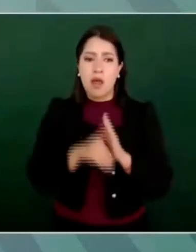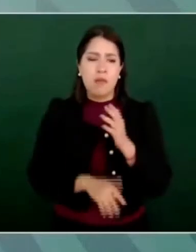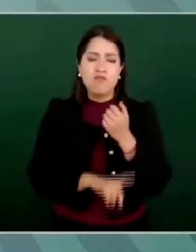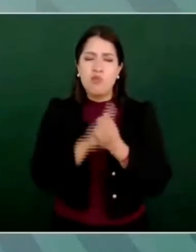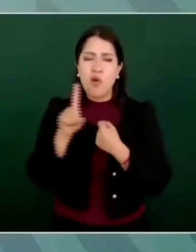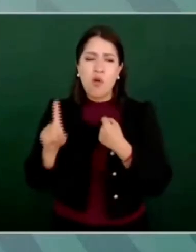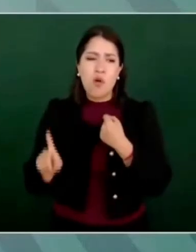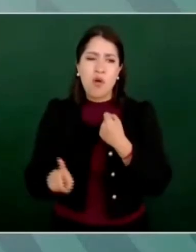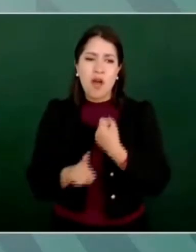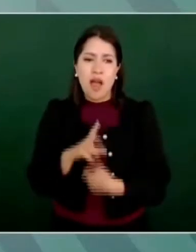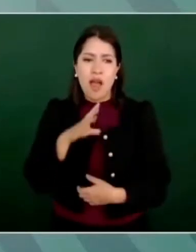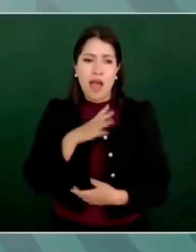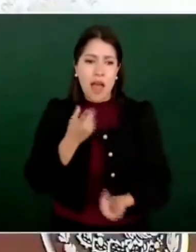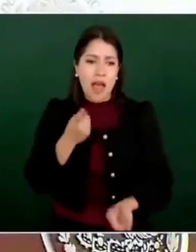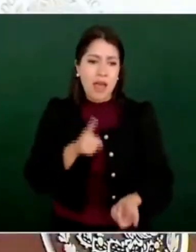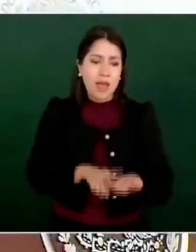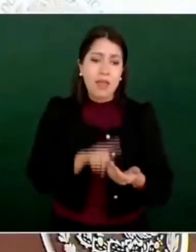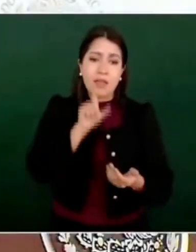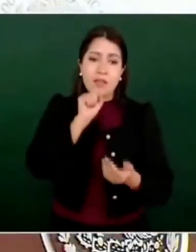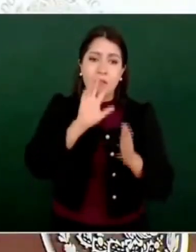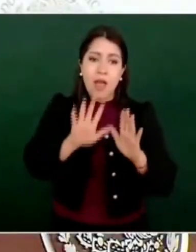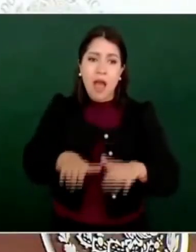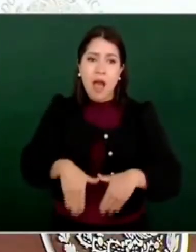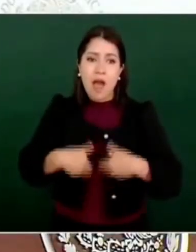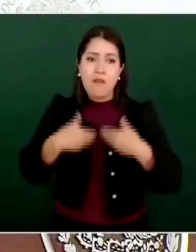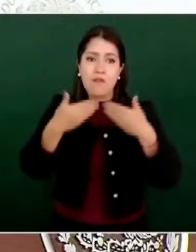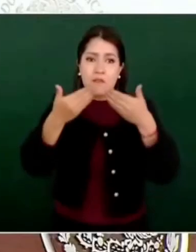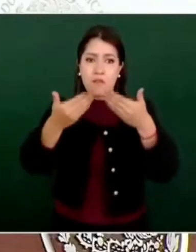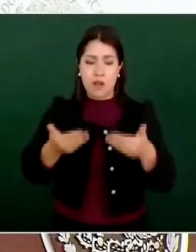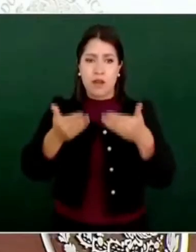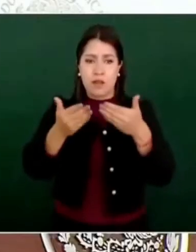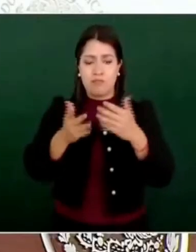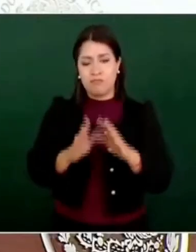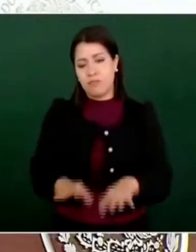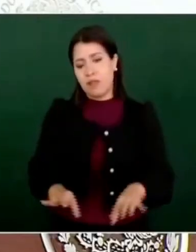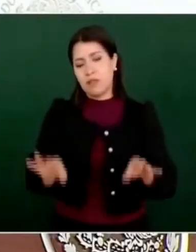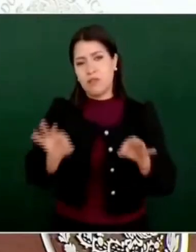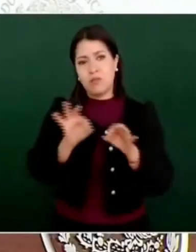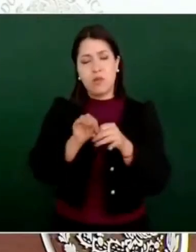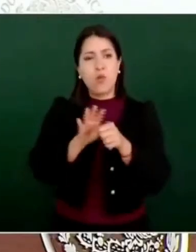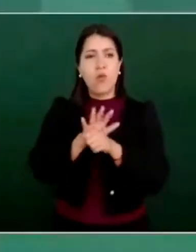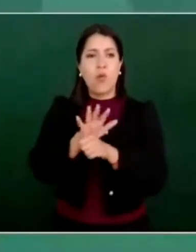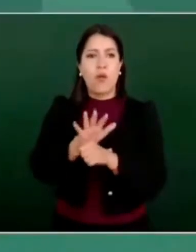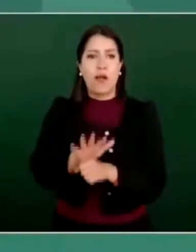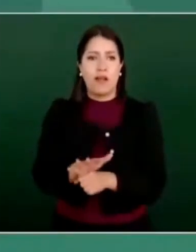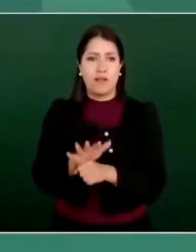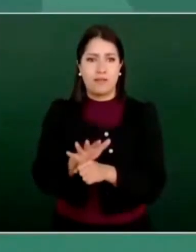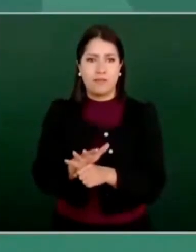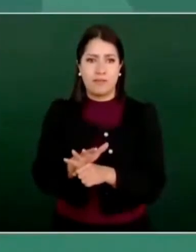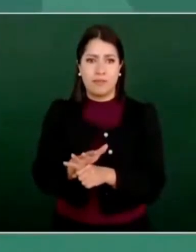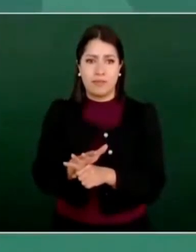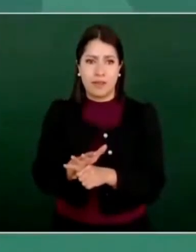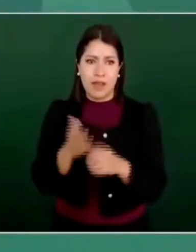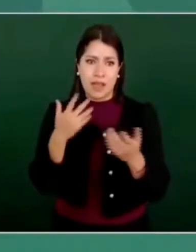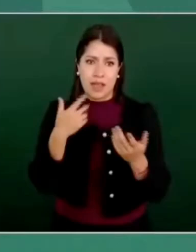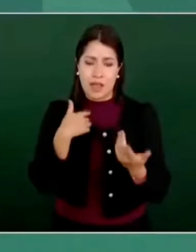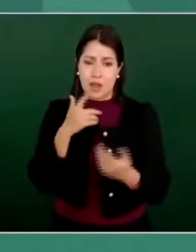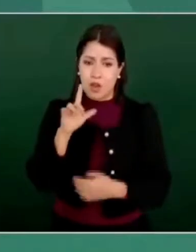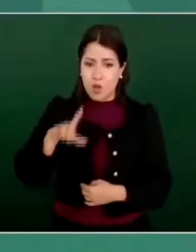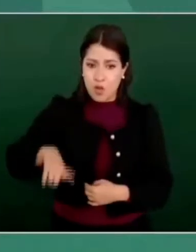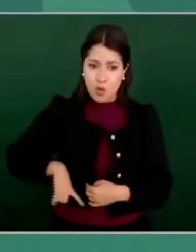y externos. El más importante de ellos fue sin duda el tesón del